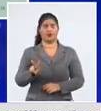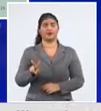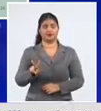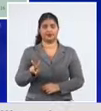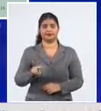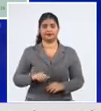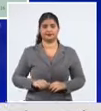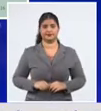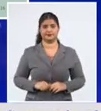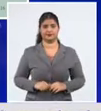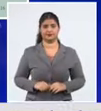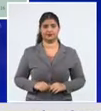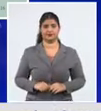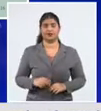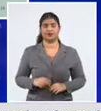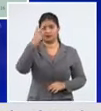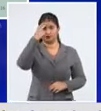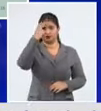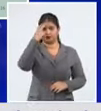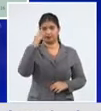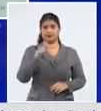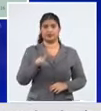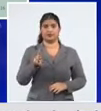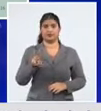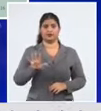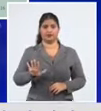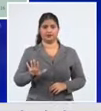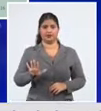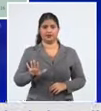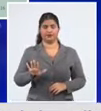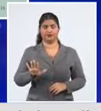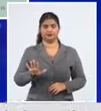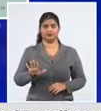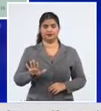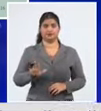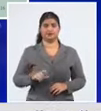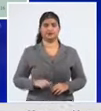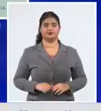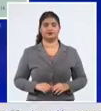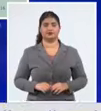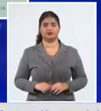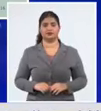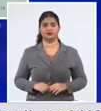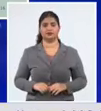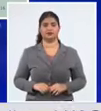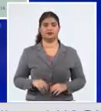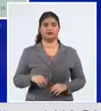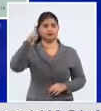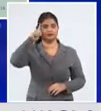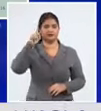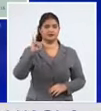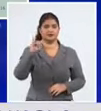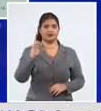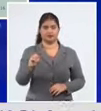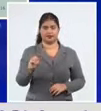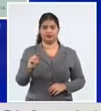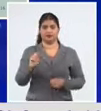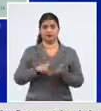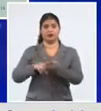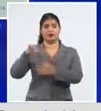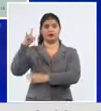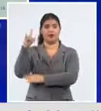252, y segundo frente con 135. San Luis 60, Palmo Soriano y tercer